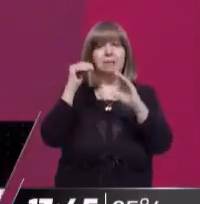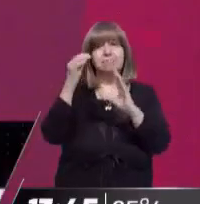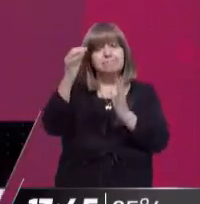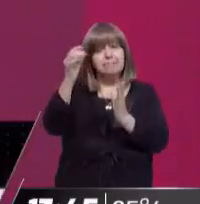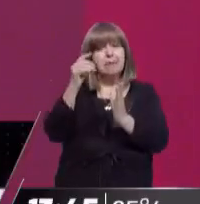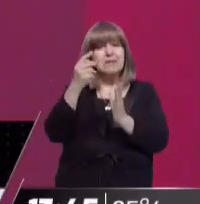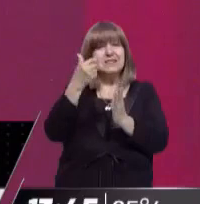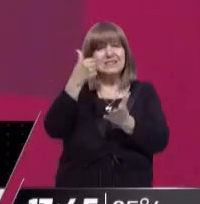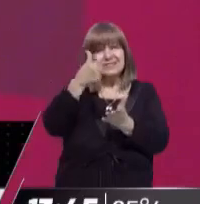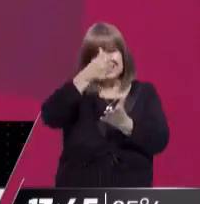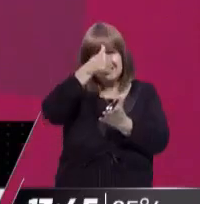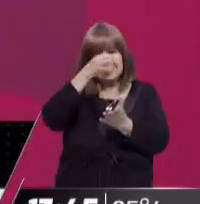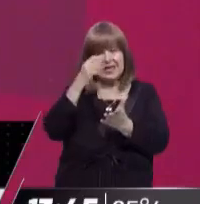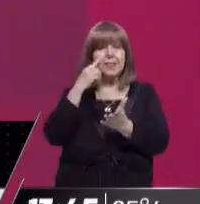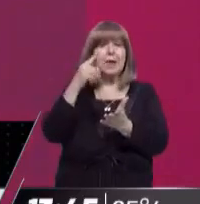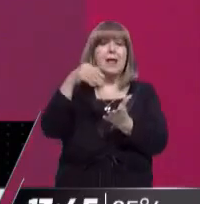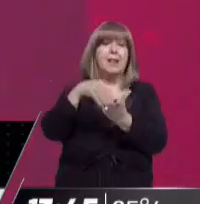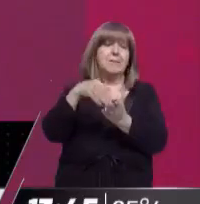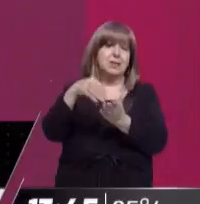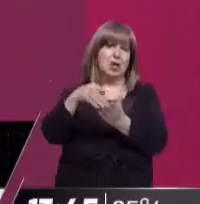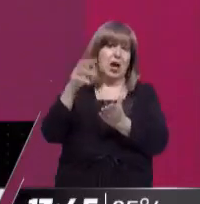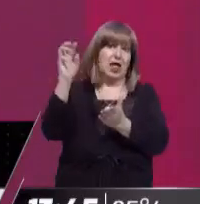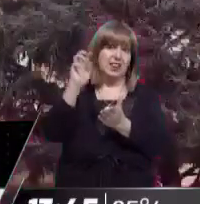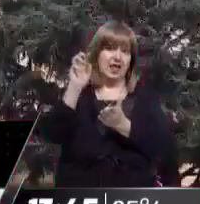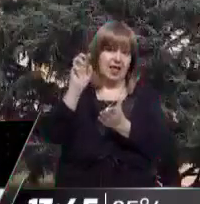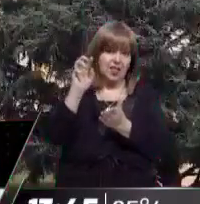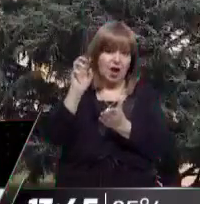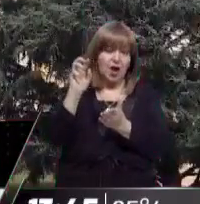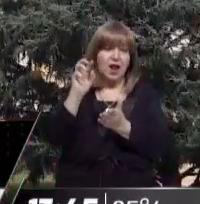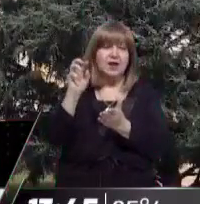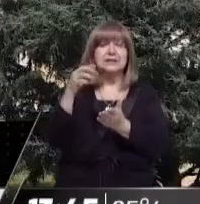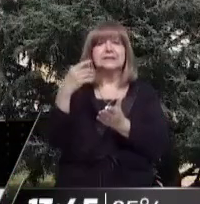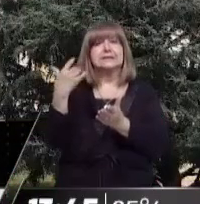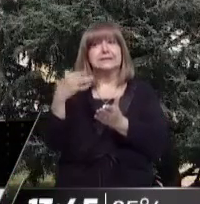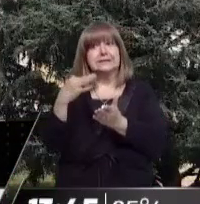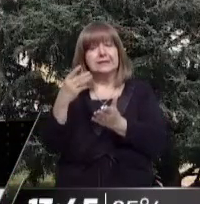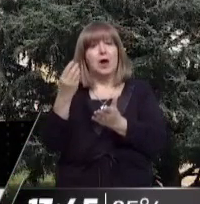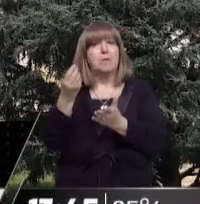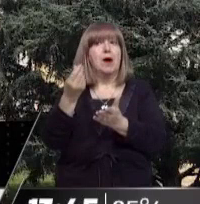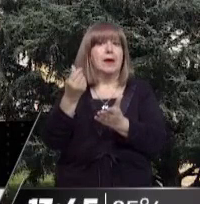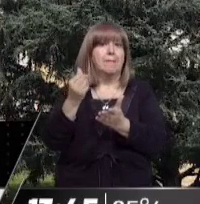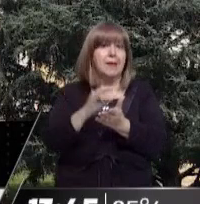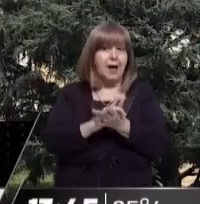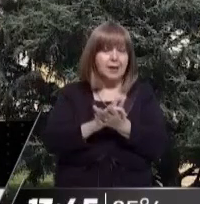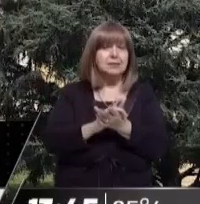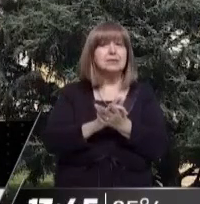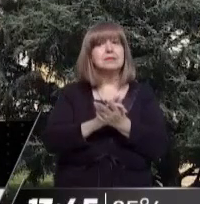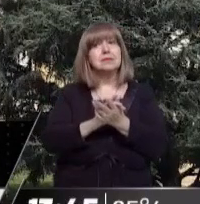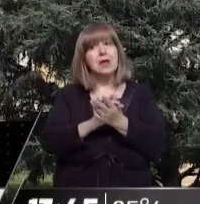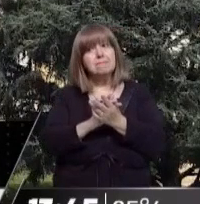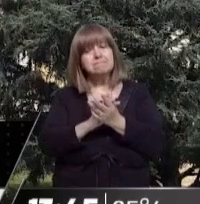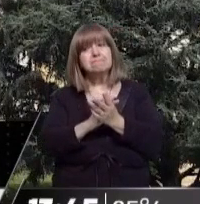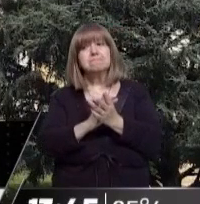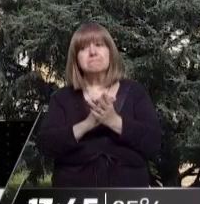lo que viene. Y nosotros ayer sosteníamos, no, es un, claro, número que no existe. Alguien se equivocó en el número. ¿Se pudo, claro, haber equivocado al pronunciar